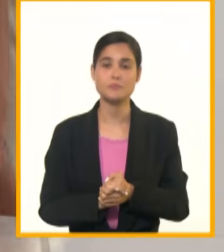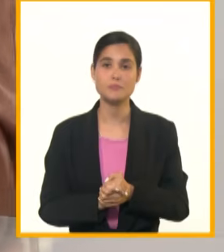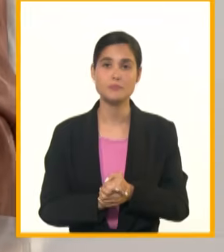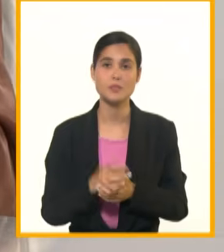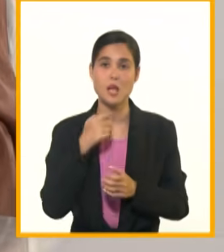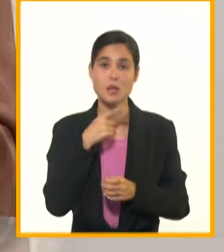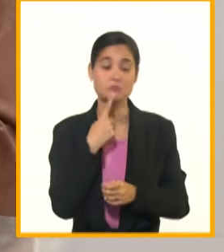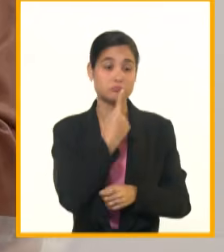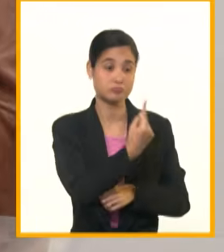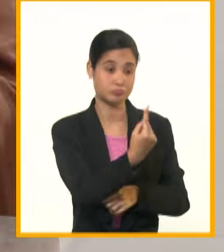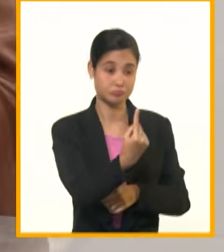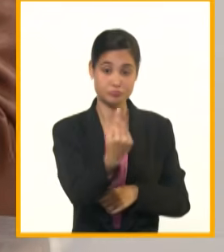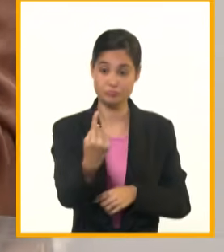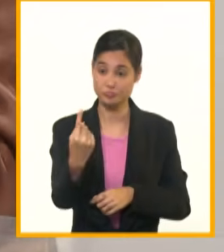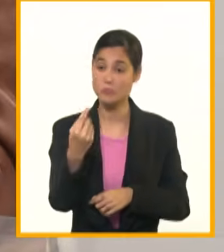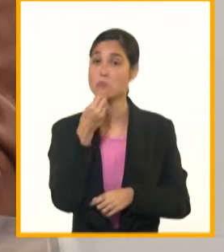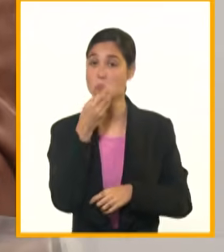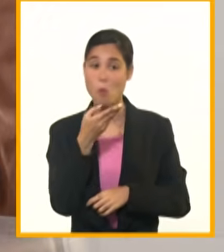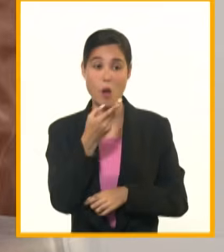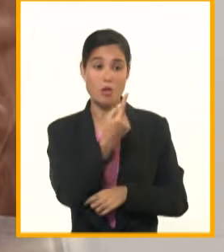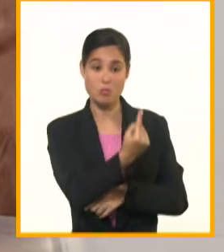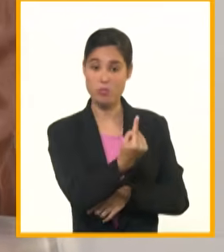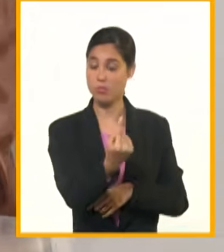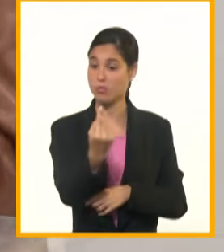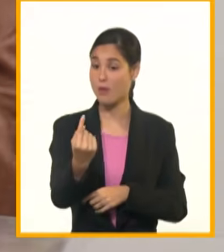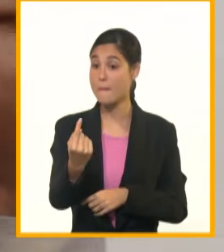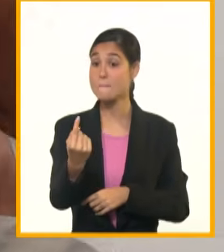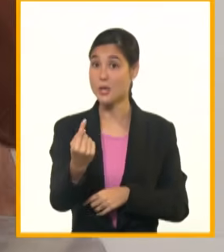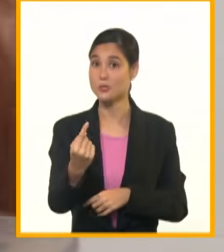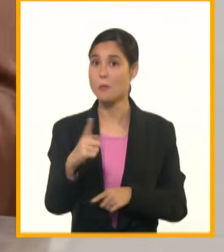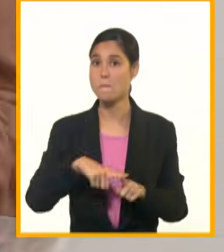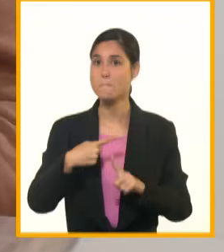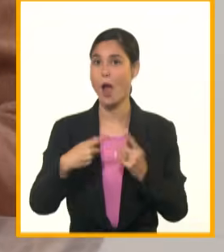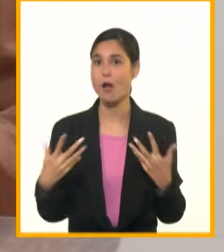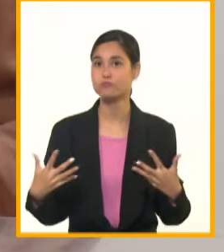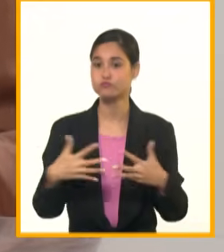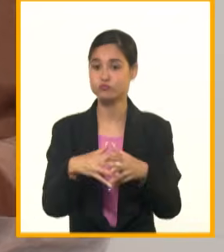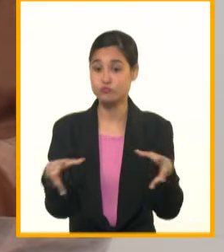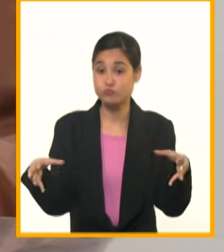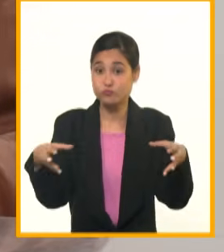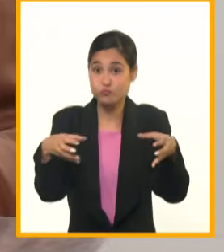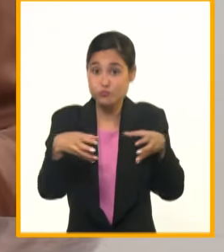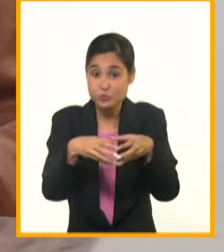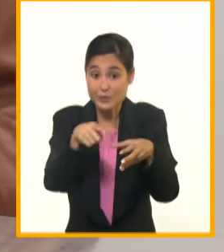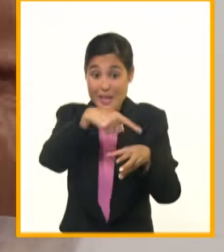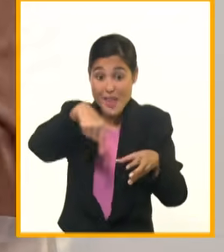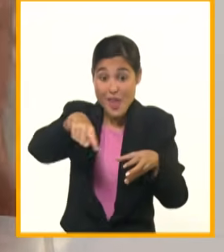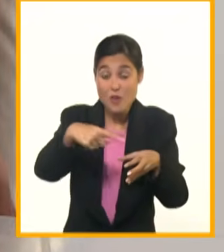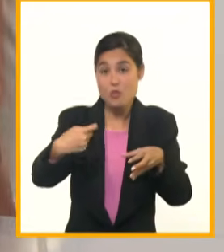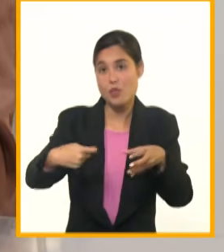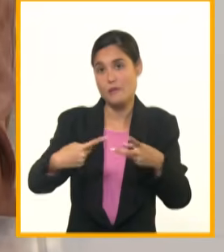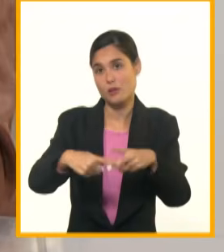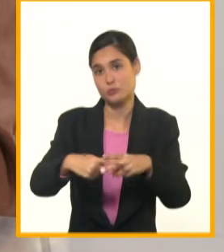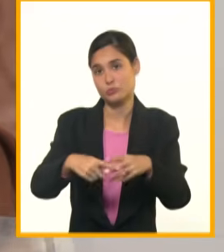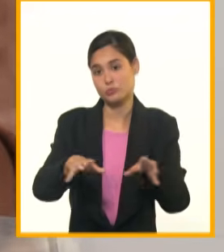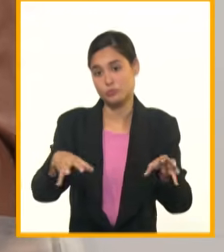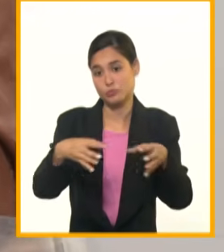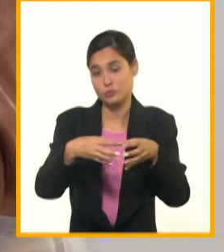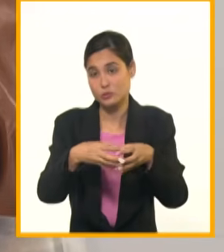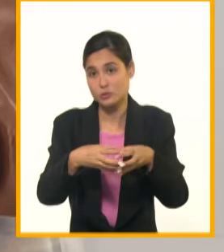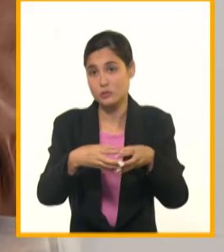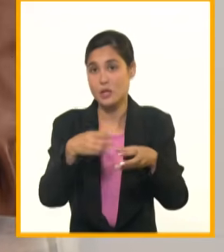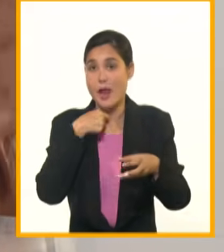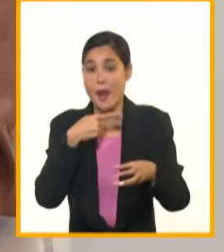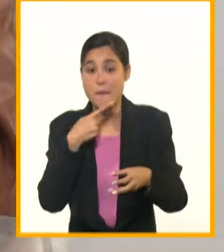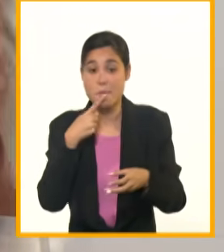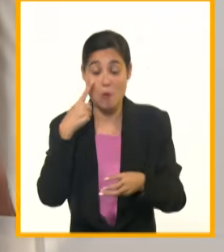que está permitida, pero el municipio tiene que inducir que si yo tengo una estrategia de desarrollo municipal que tiene brechas,